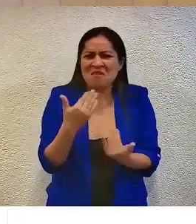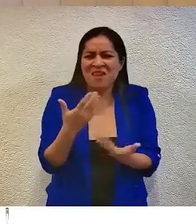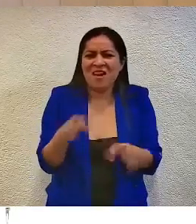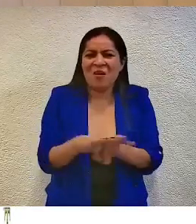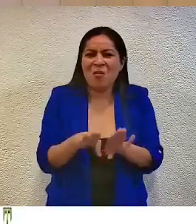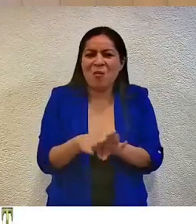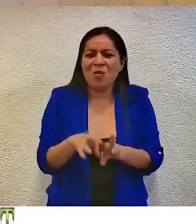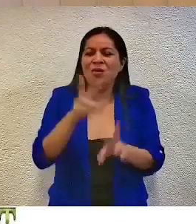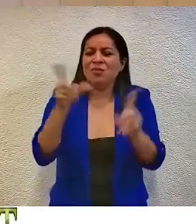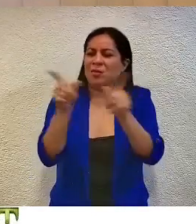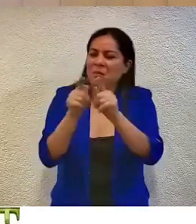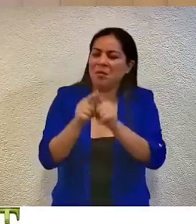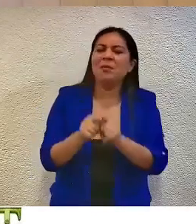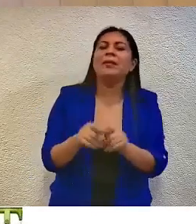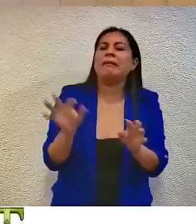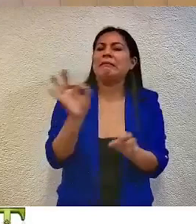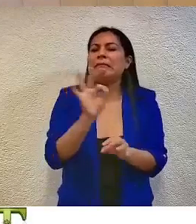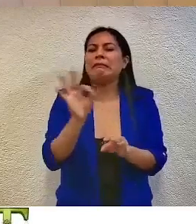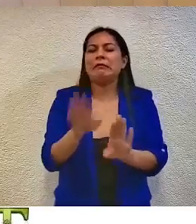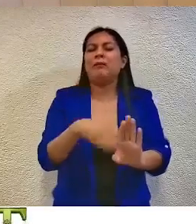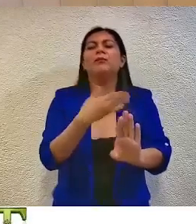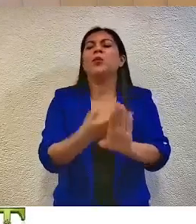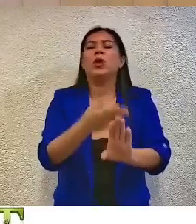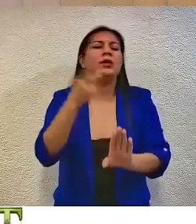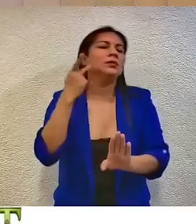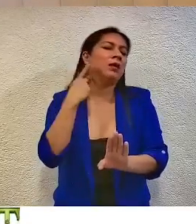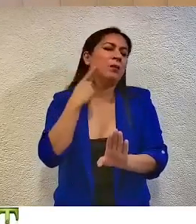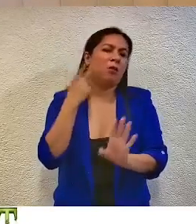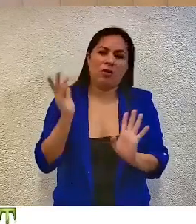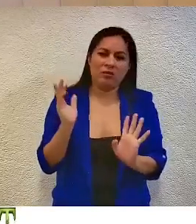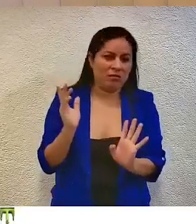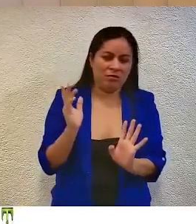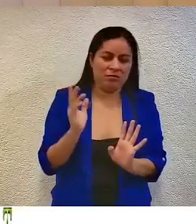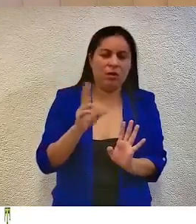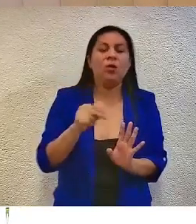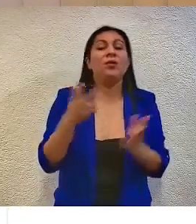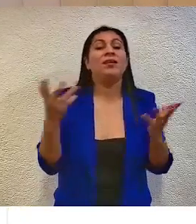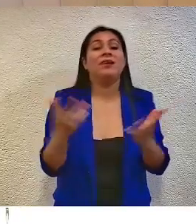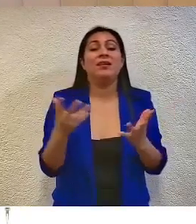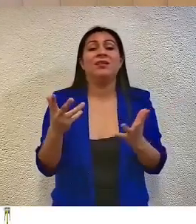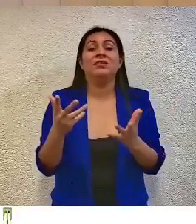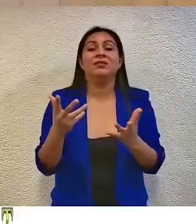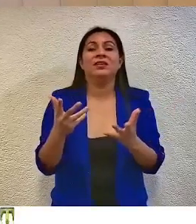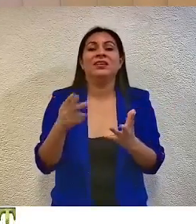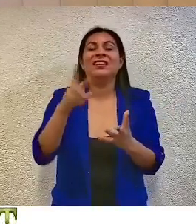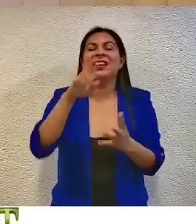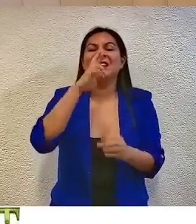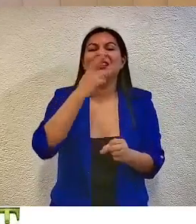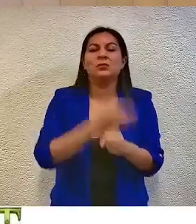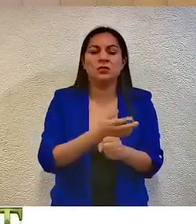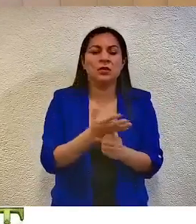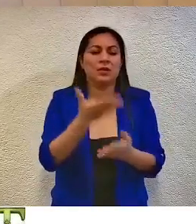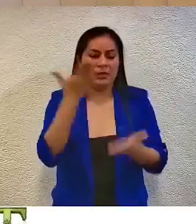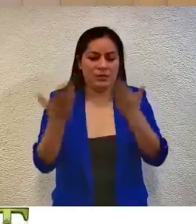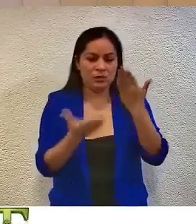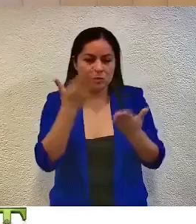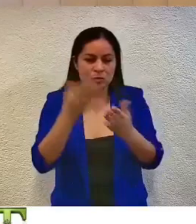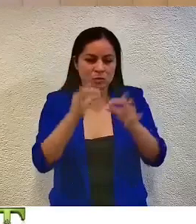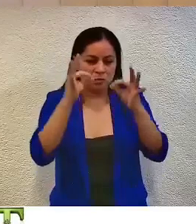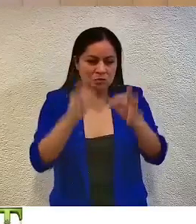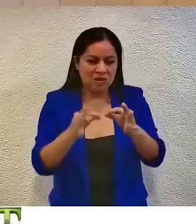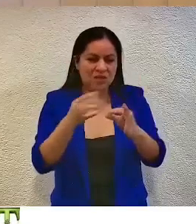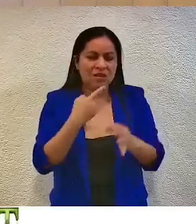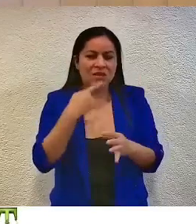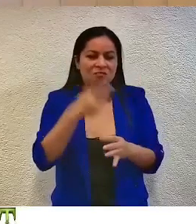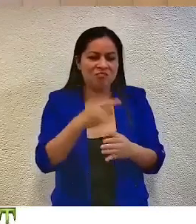pudieran presumir la probable comisión de violencia política de género, lo que permite evidenciar que la responsable estudió la integridad del material